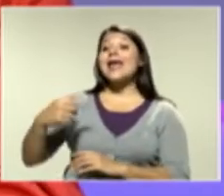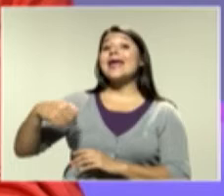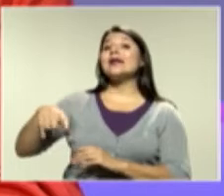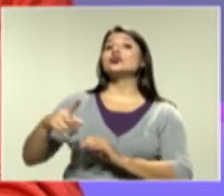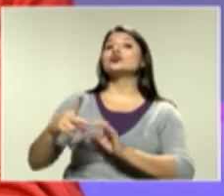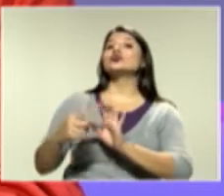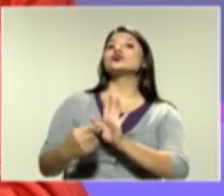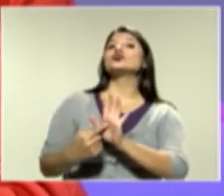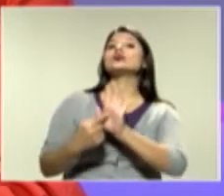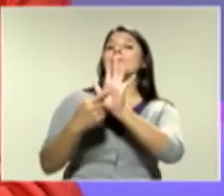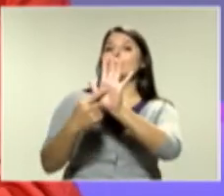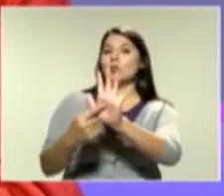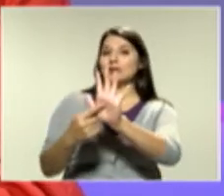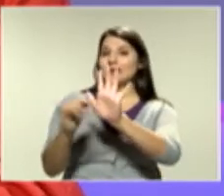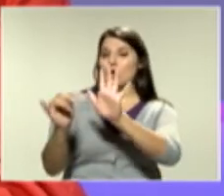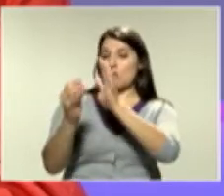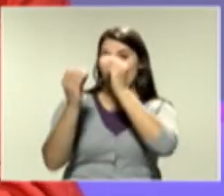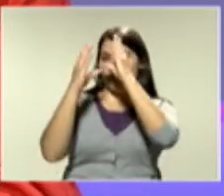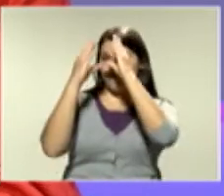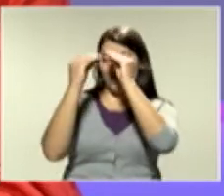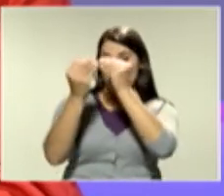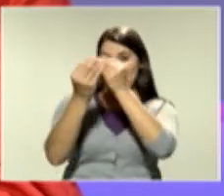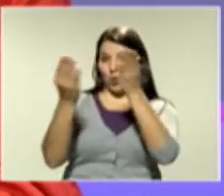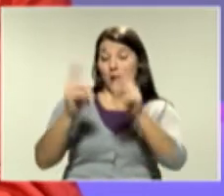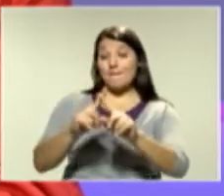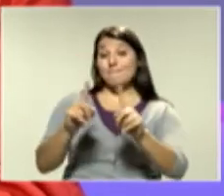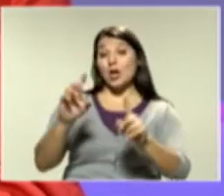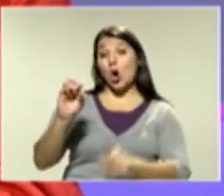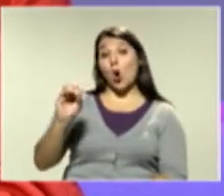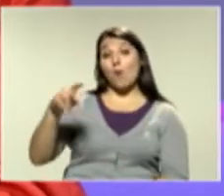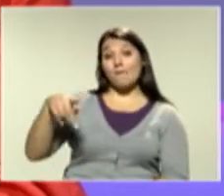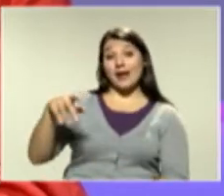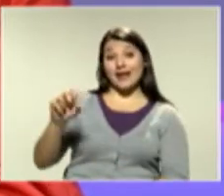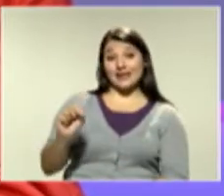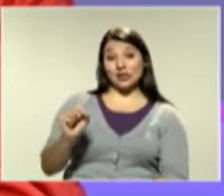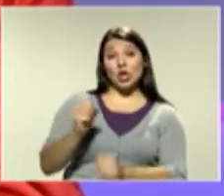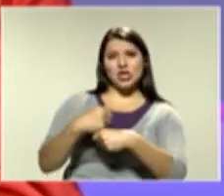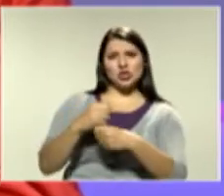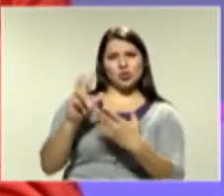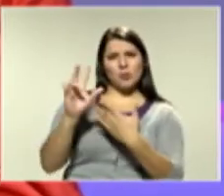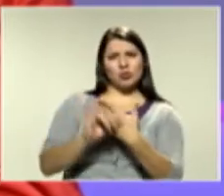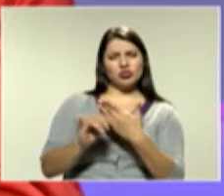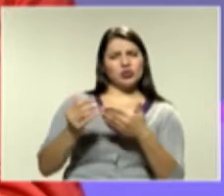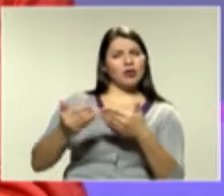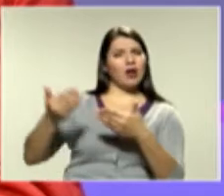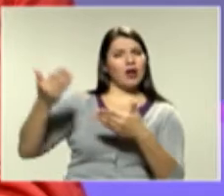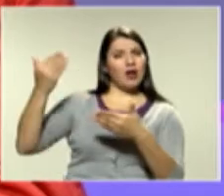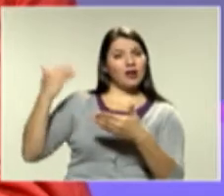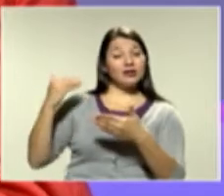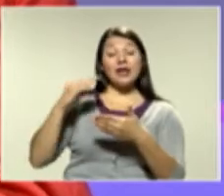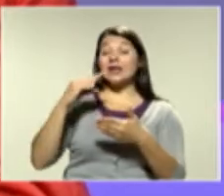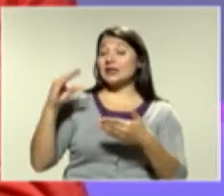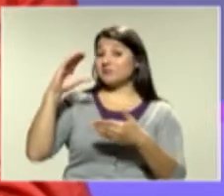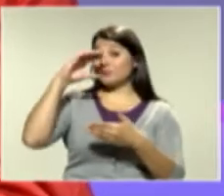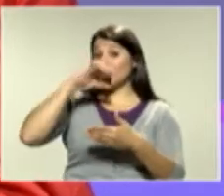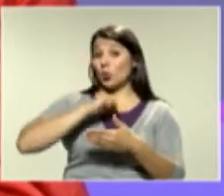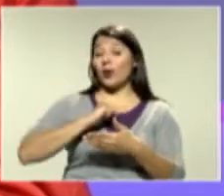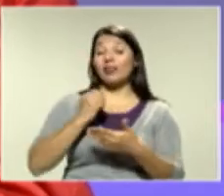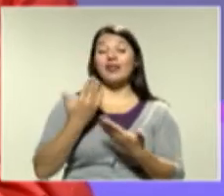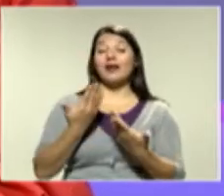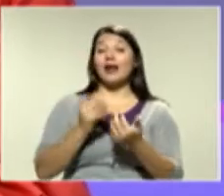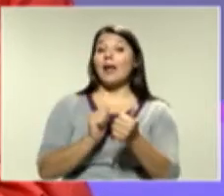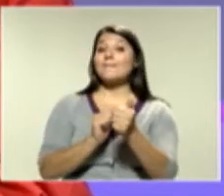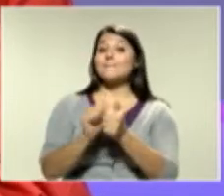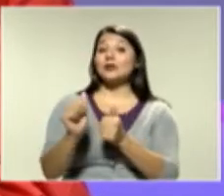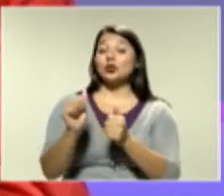pública porque, bueno, la OPS había hecho un proyecto aquí en el país hace ya varios años y había encontrado que la